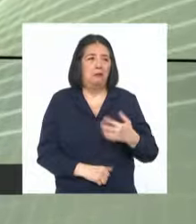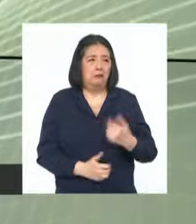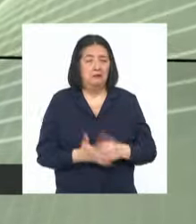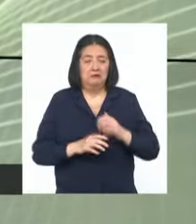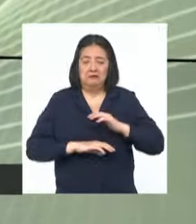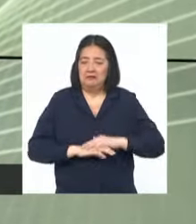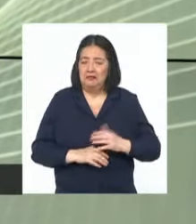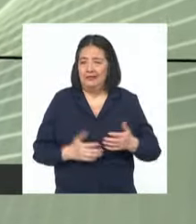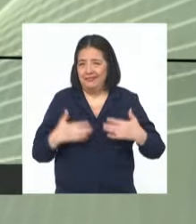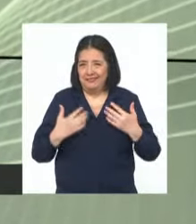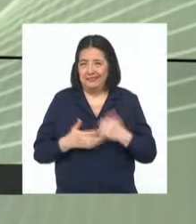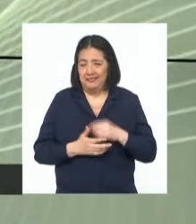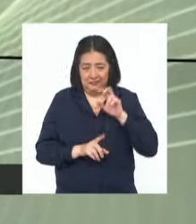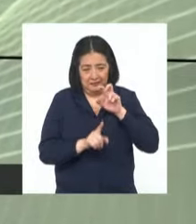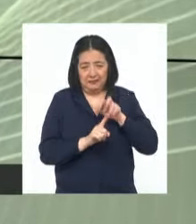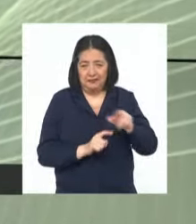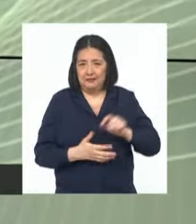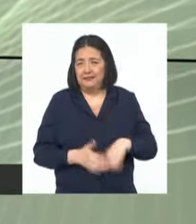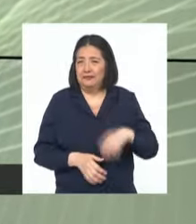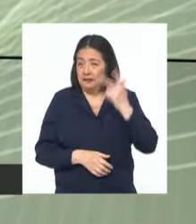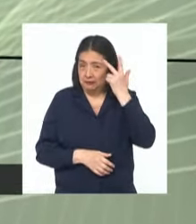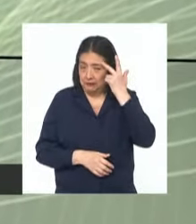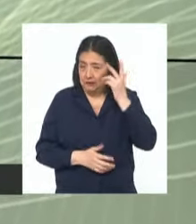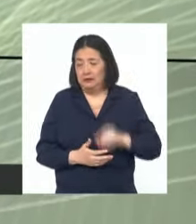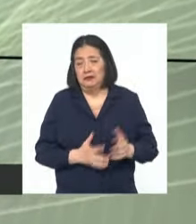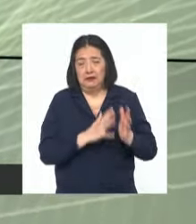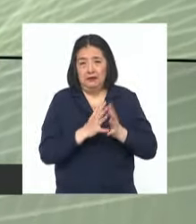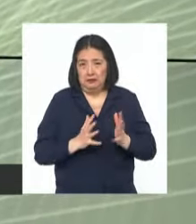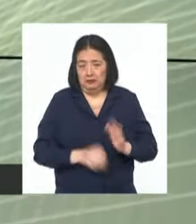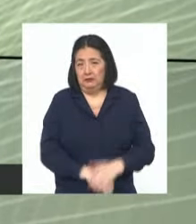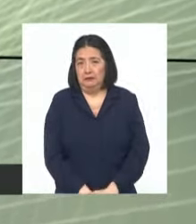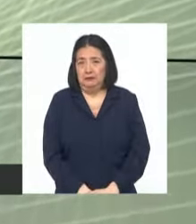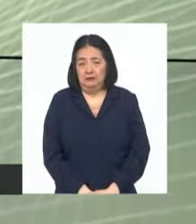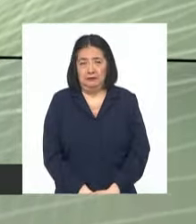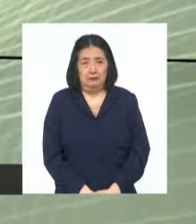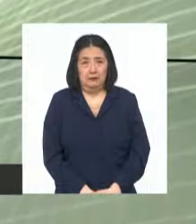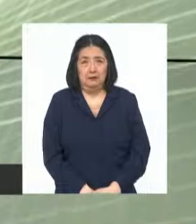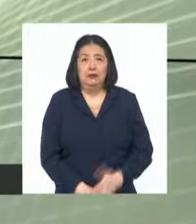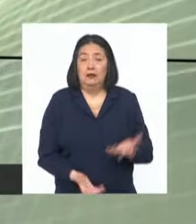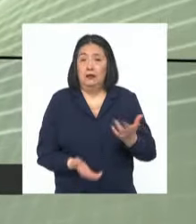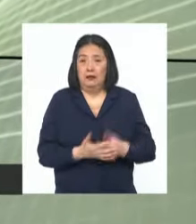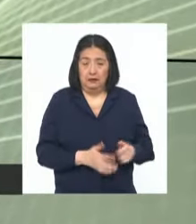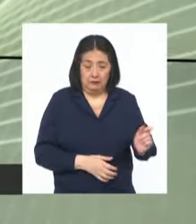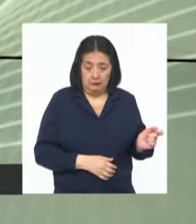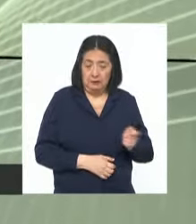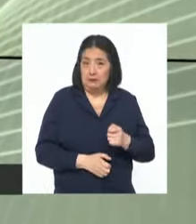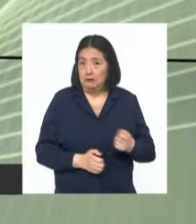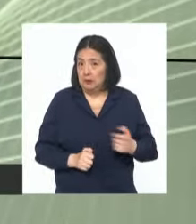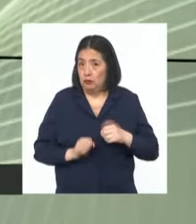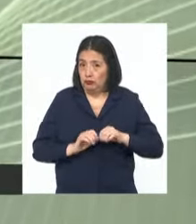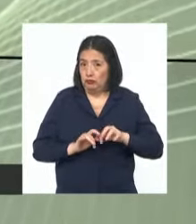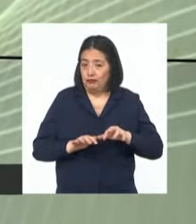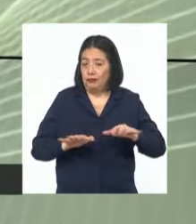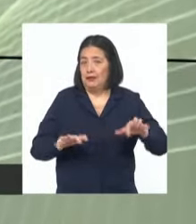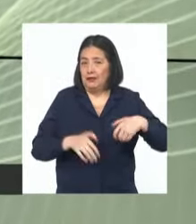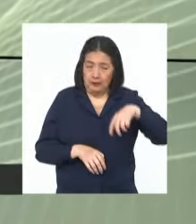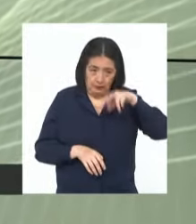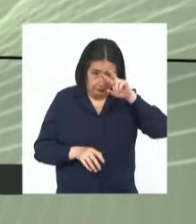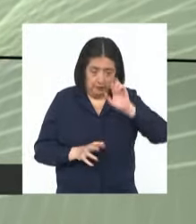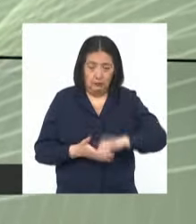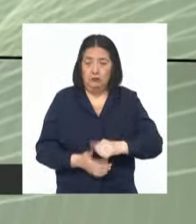la tranquilidad y la felicidad con la que se le ve a Lionel Messi en los Estados Unidos. El bádminton continúa masificándose en el Perú y